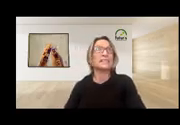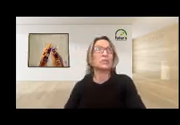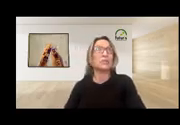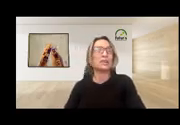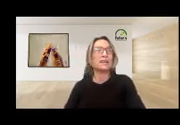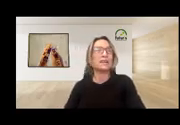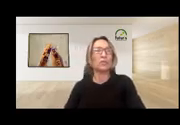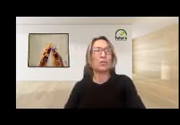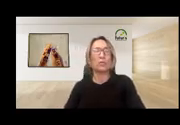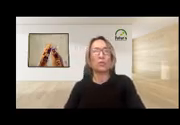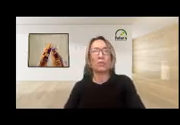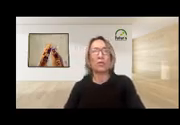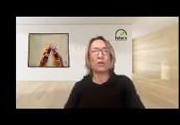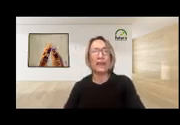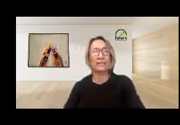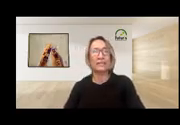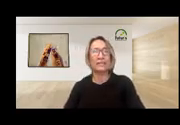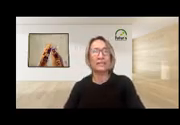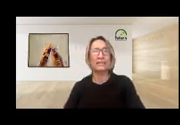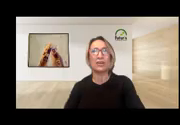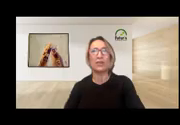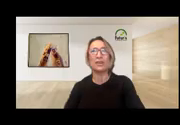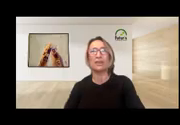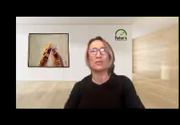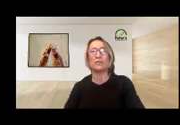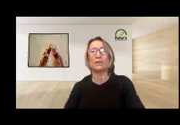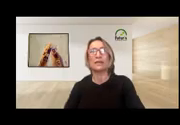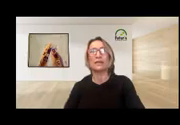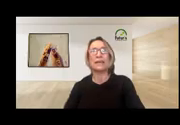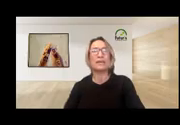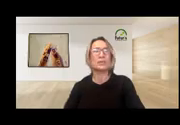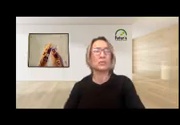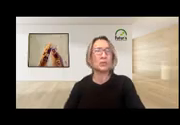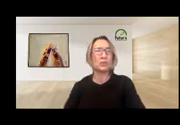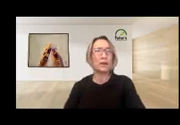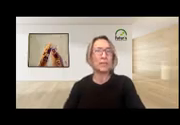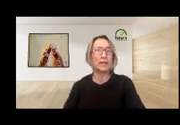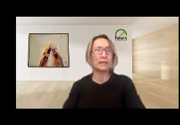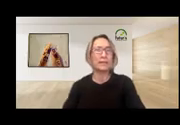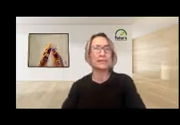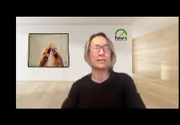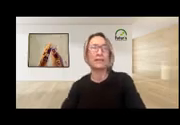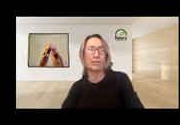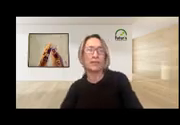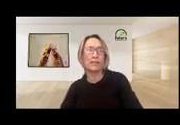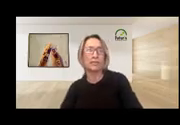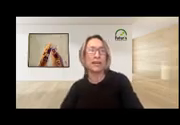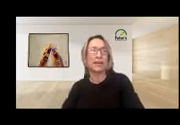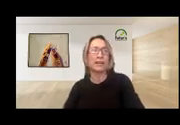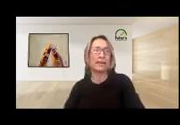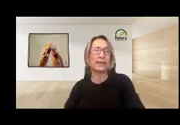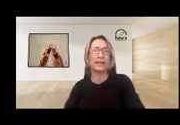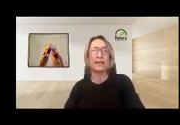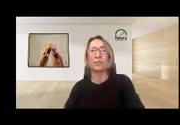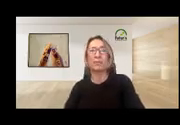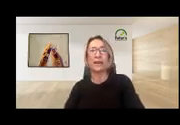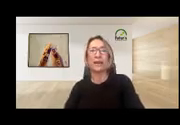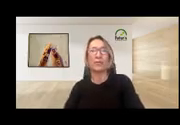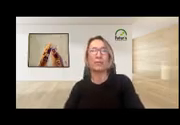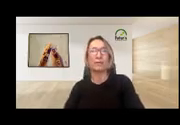algunas de estas historias con colegas que sí han estado de lleno en esto, como Joana Méndez del Museo Nacional